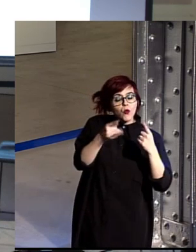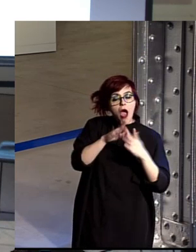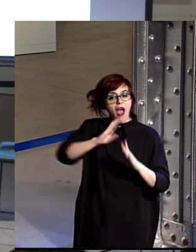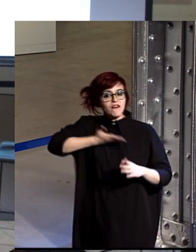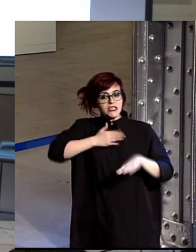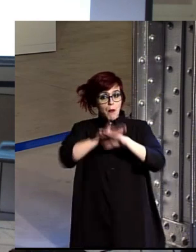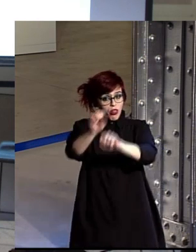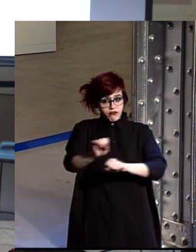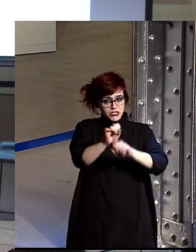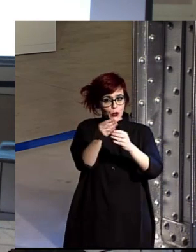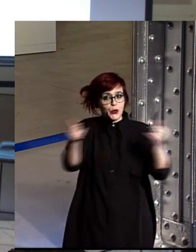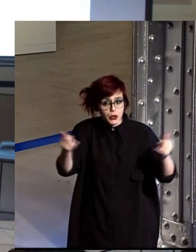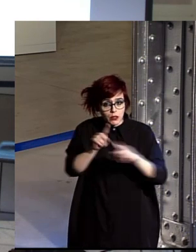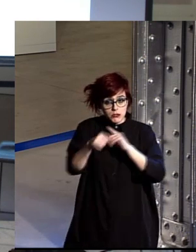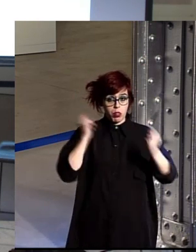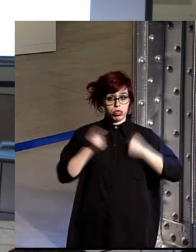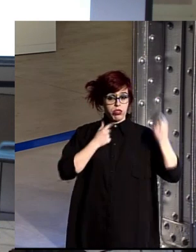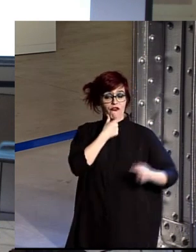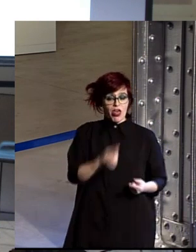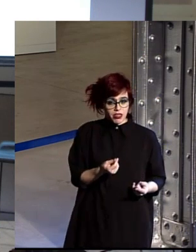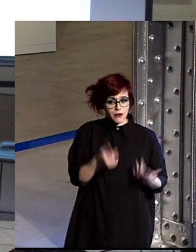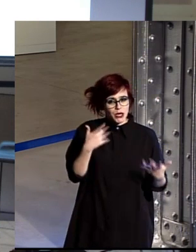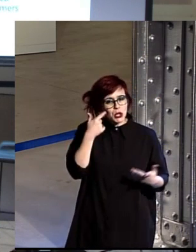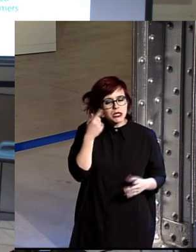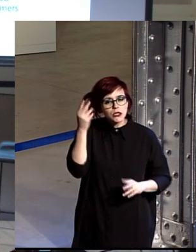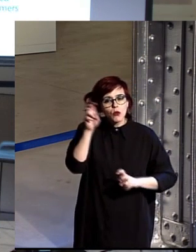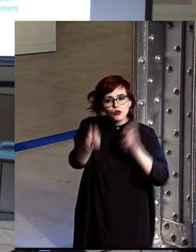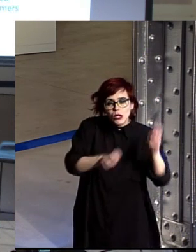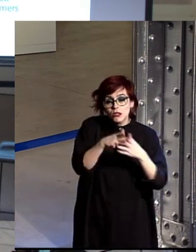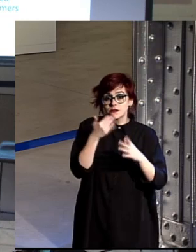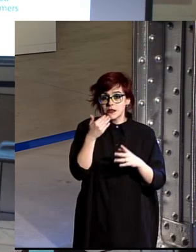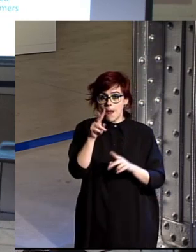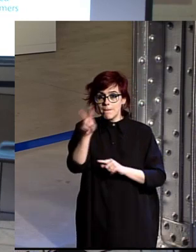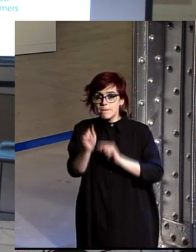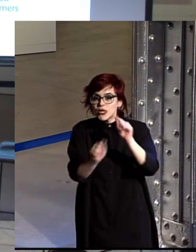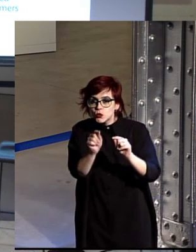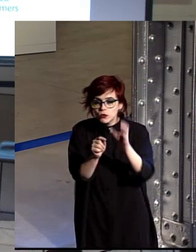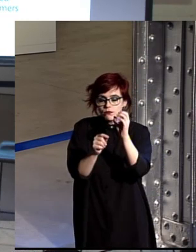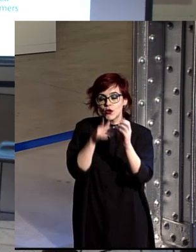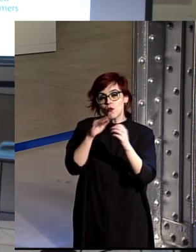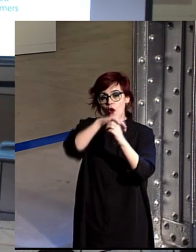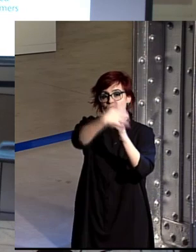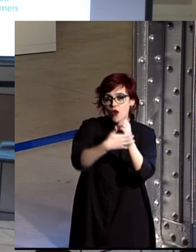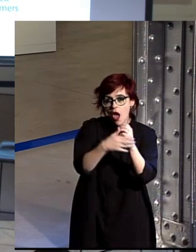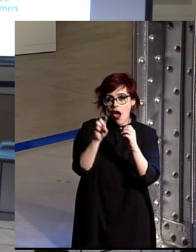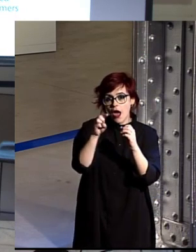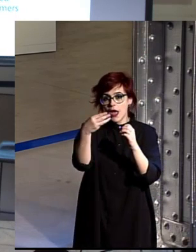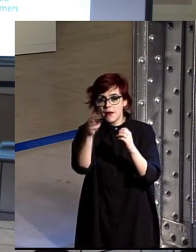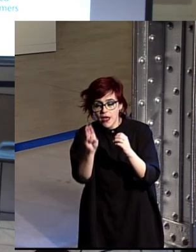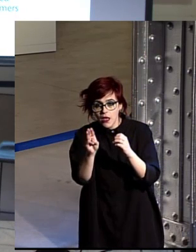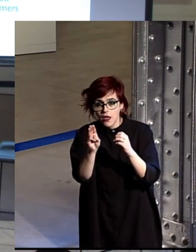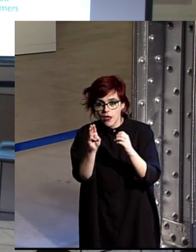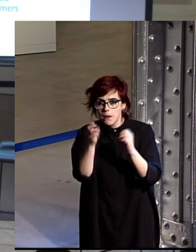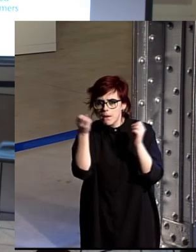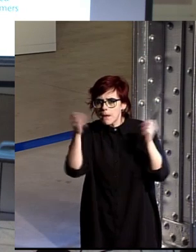la GP estupendo, es la que viste el virus, la que lleva el virus por fuera, genial. Genial no. O sea, todas las vacunas de ébola están hechas con la GP,